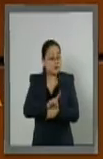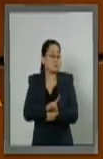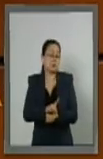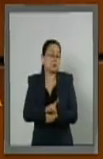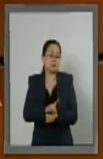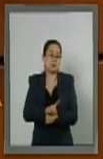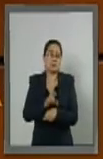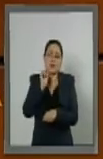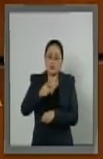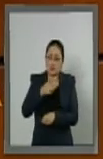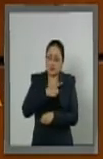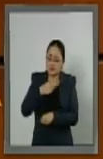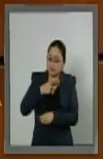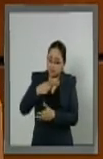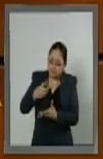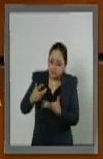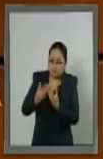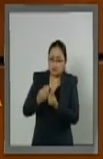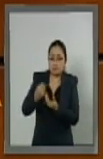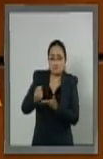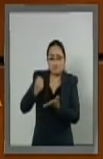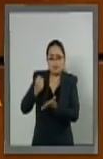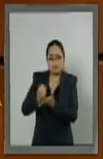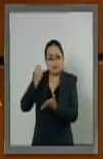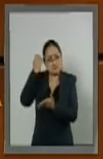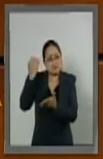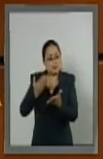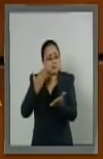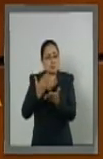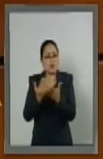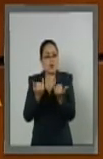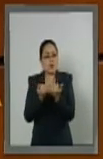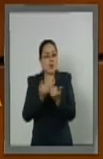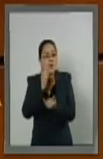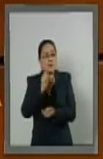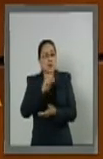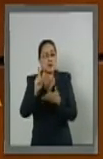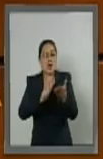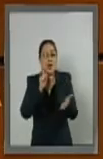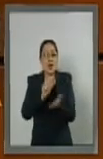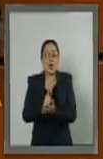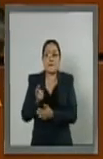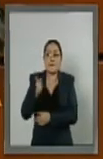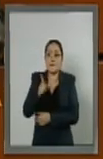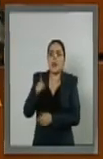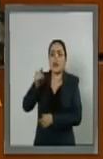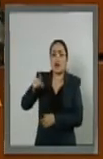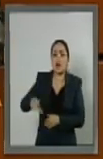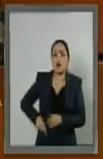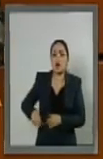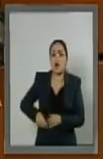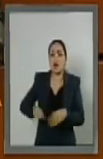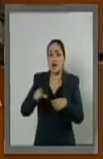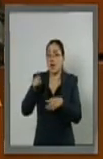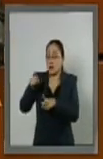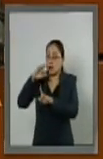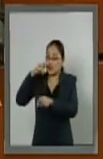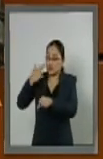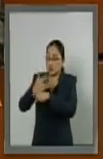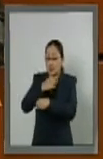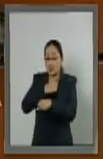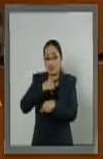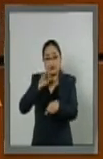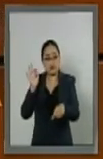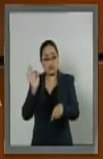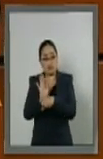de aprobarse esta iniciativa, hay un mandato de ley que obliga al Estado a salvaguardar los